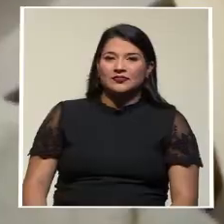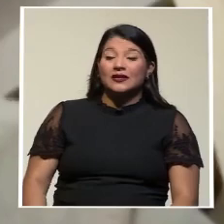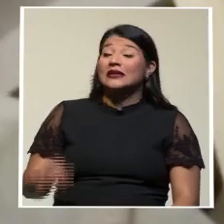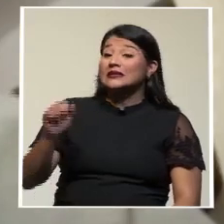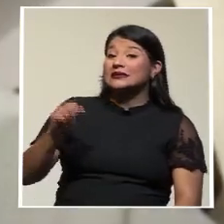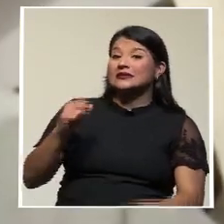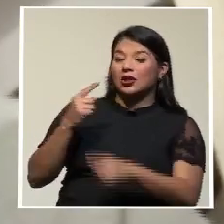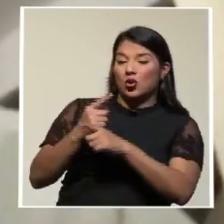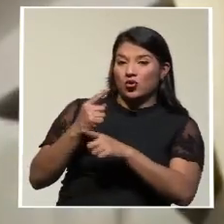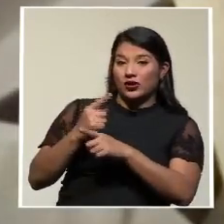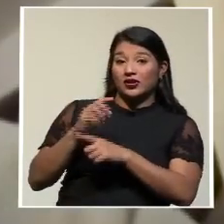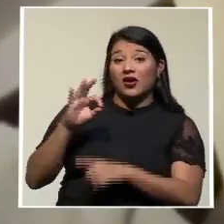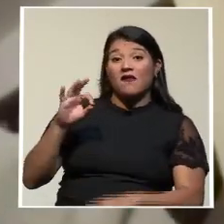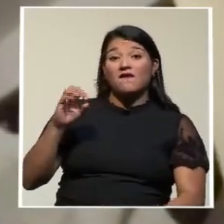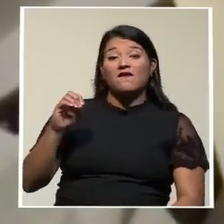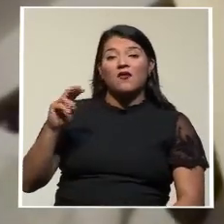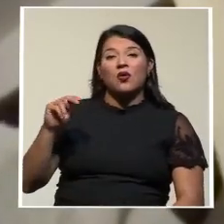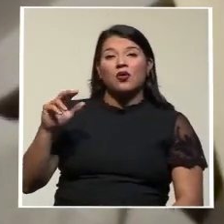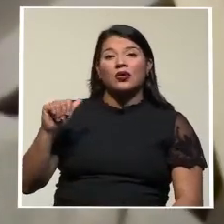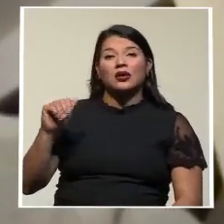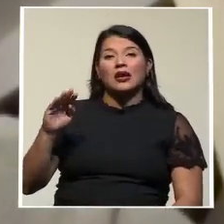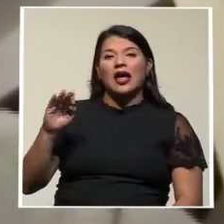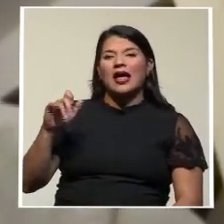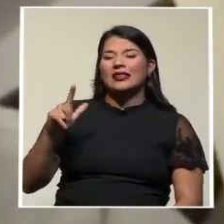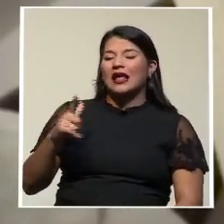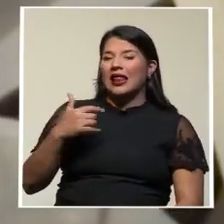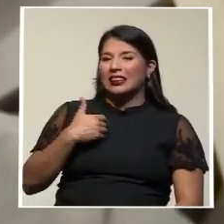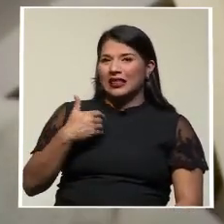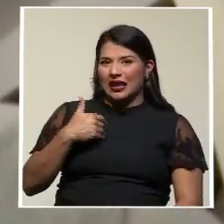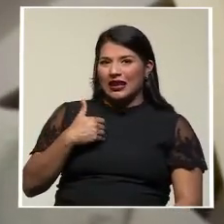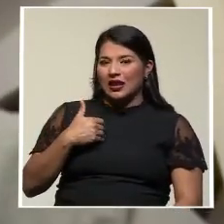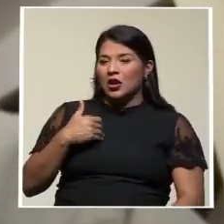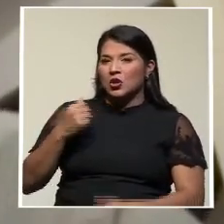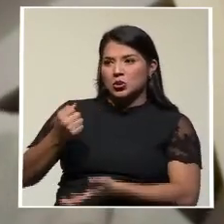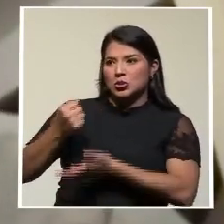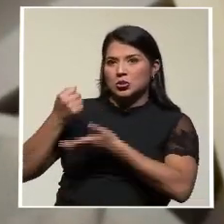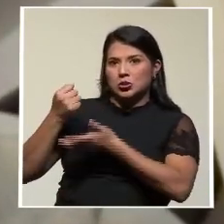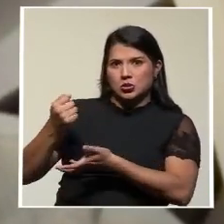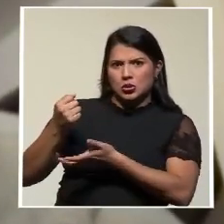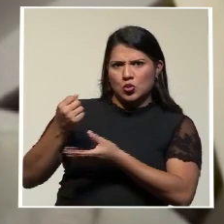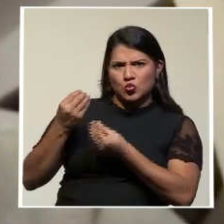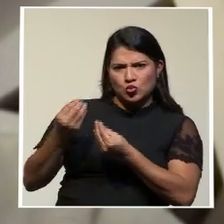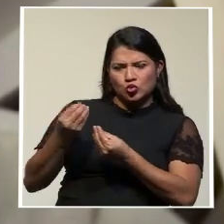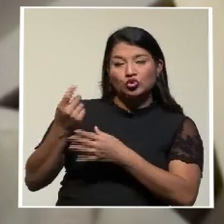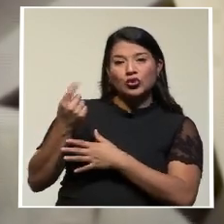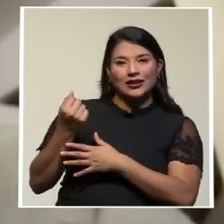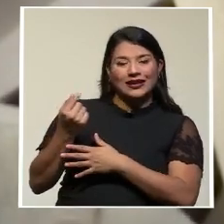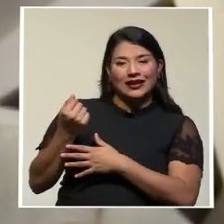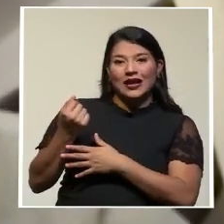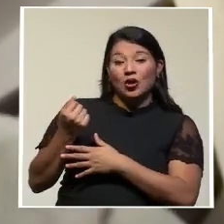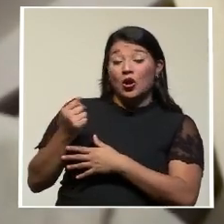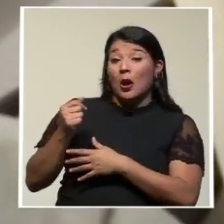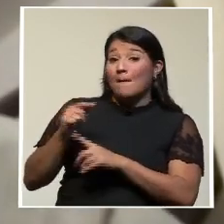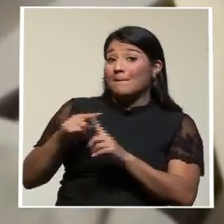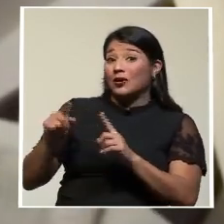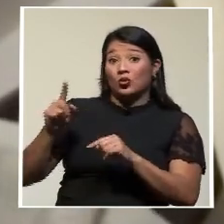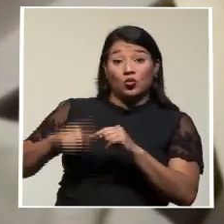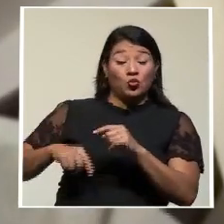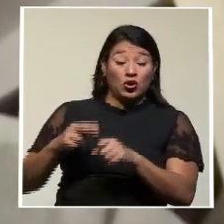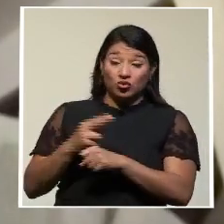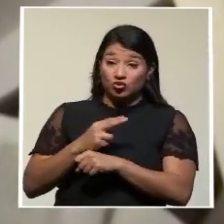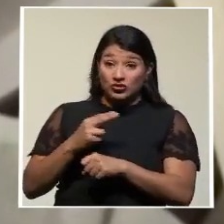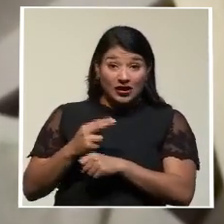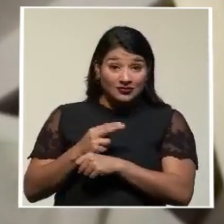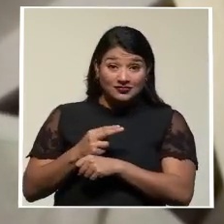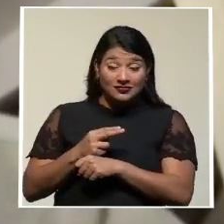Así es. Fonatel tiene una buchaca de recursos que no ha podido ejecutar. No ha